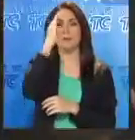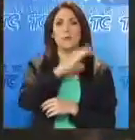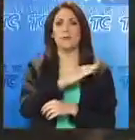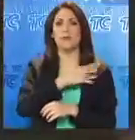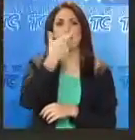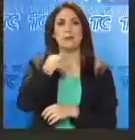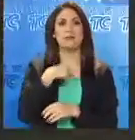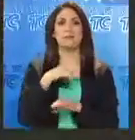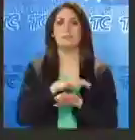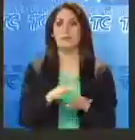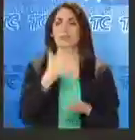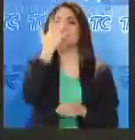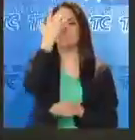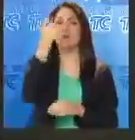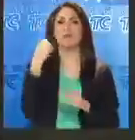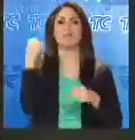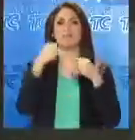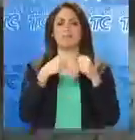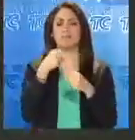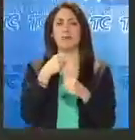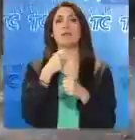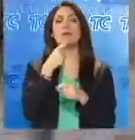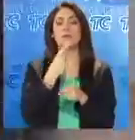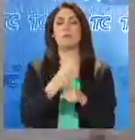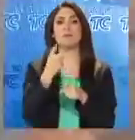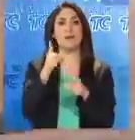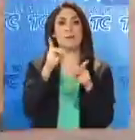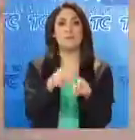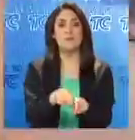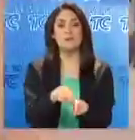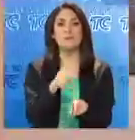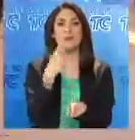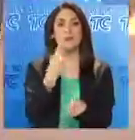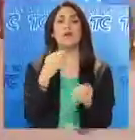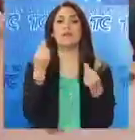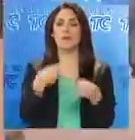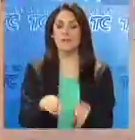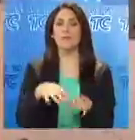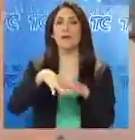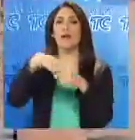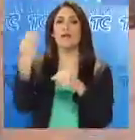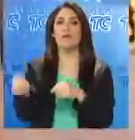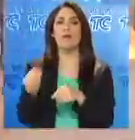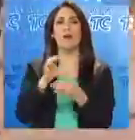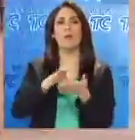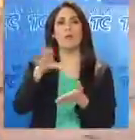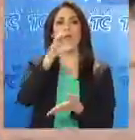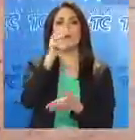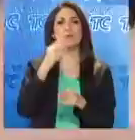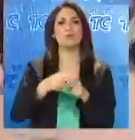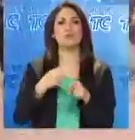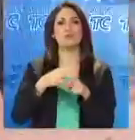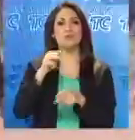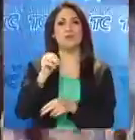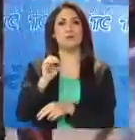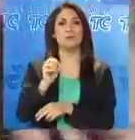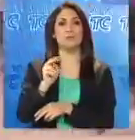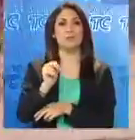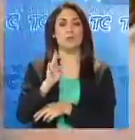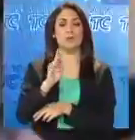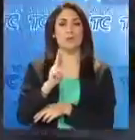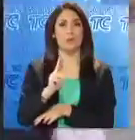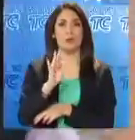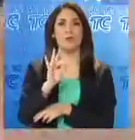Pero este no fue el único lugar donde se registró desmanes. En los exteriores del Colegio Montúfar, estudiantes de este plantel no